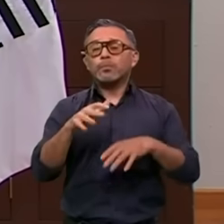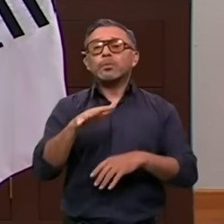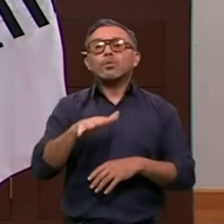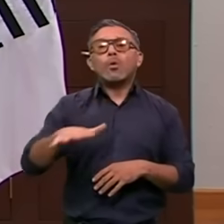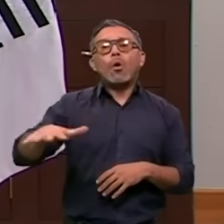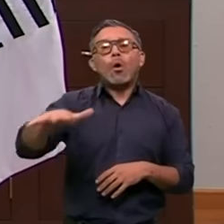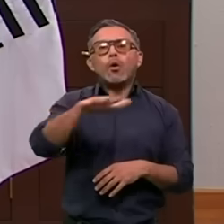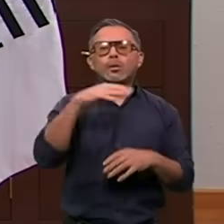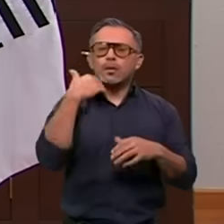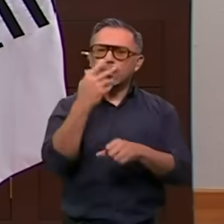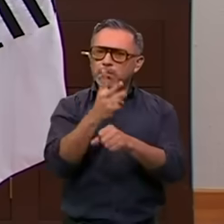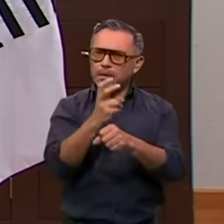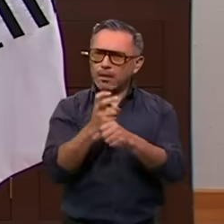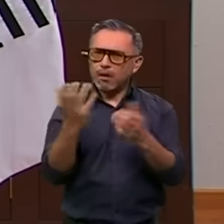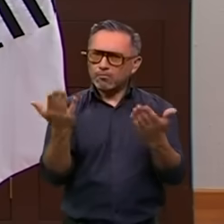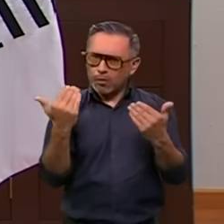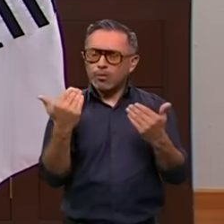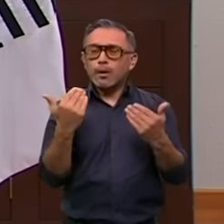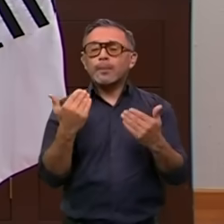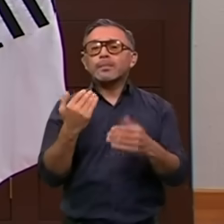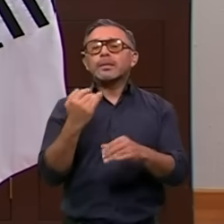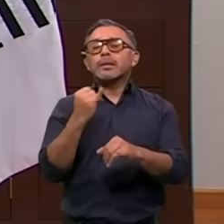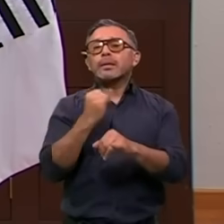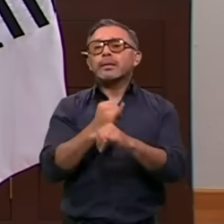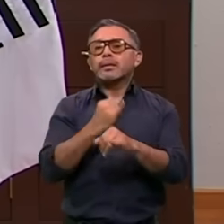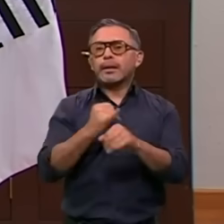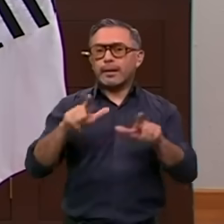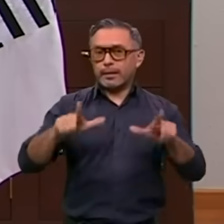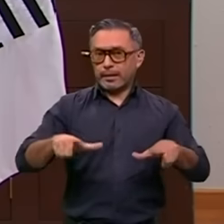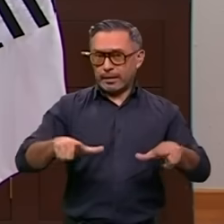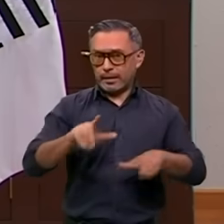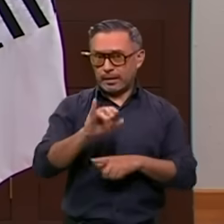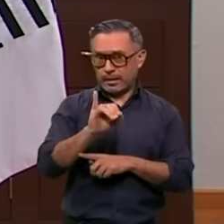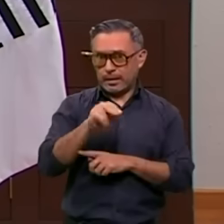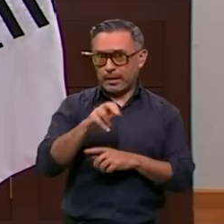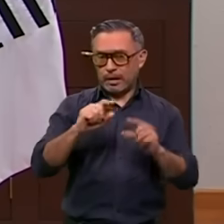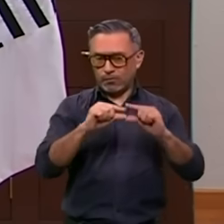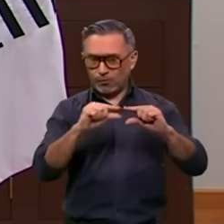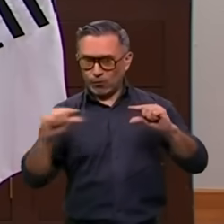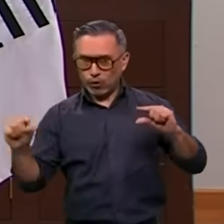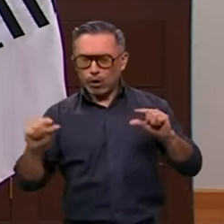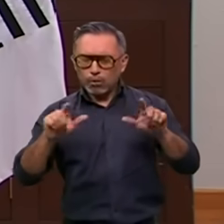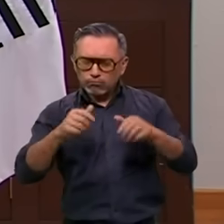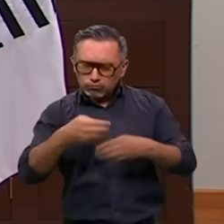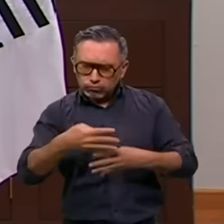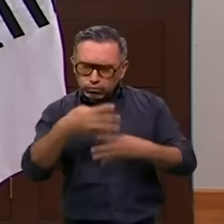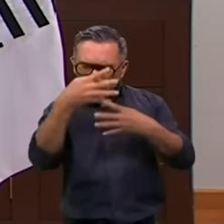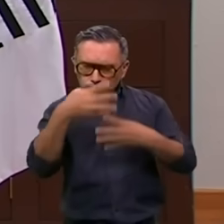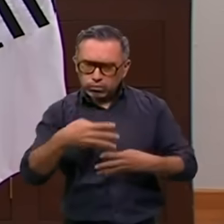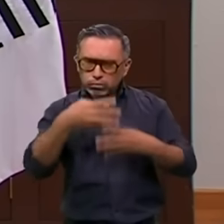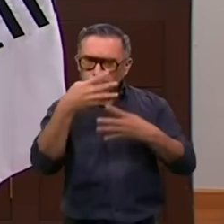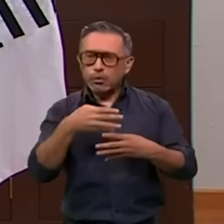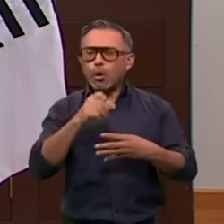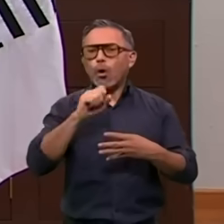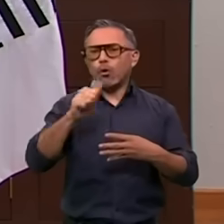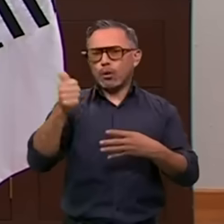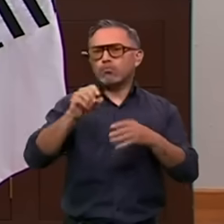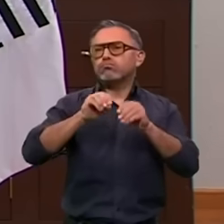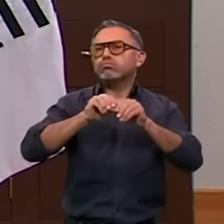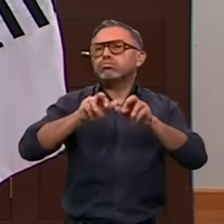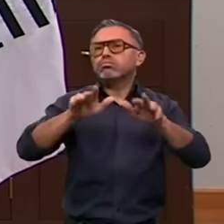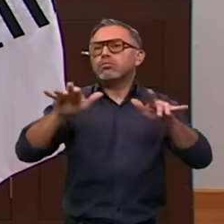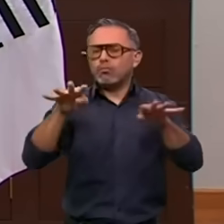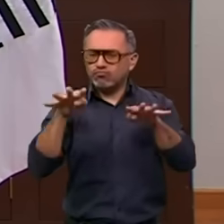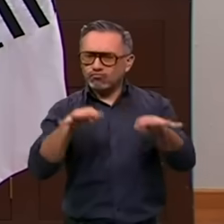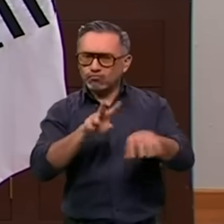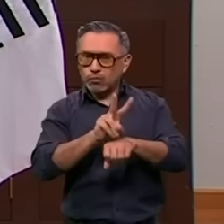este proceso a través de la página electrónica del INE y de los difusores oficiales. En el momento en que lo informe,